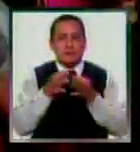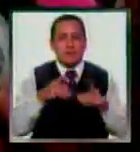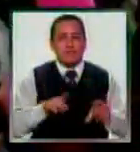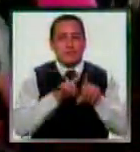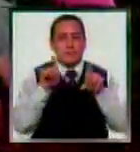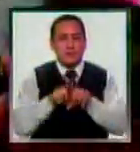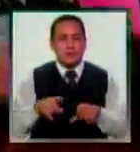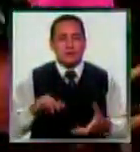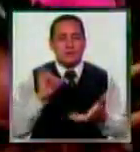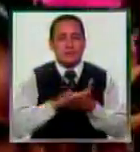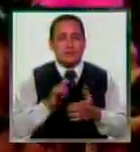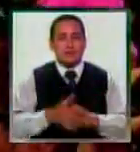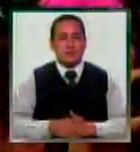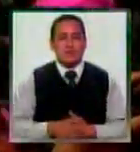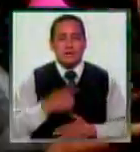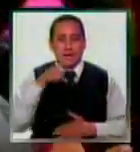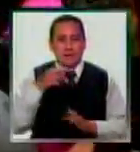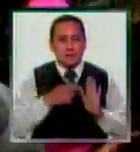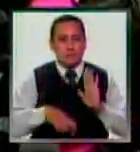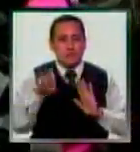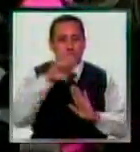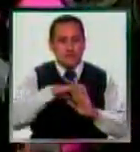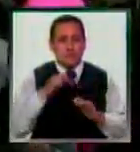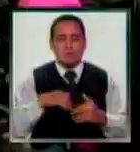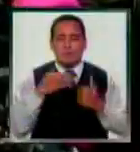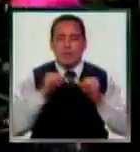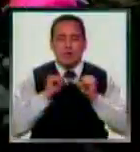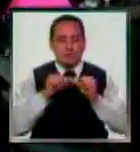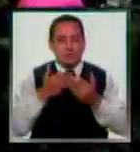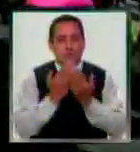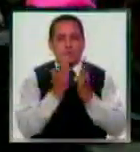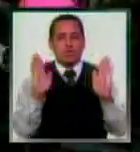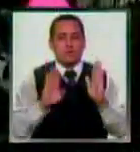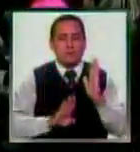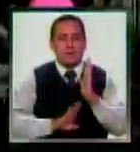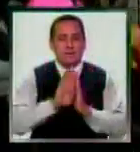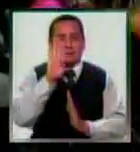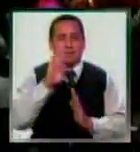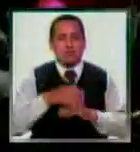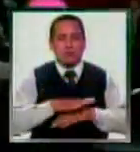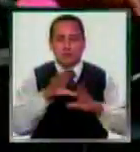además de que este proyecto va a ser una puerta para el desarrollo de todo el Perú.